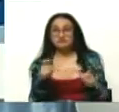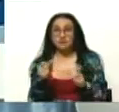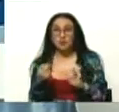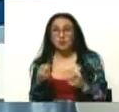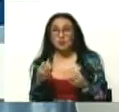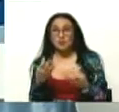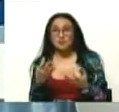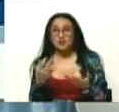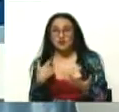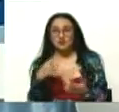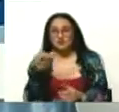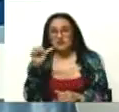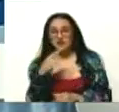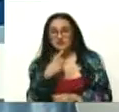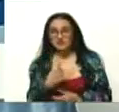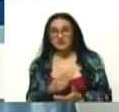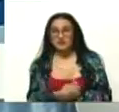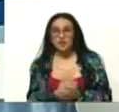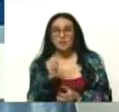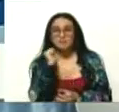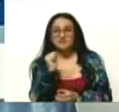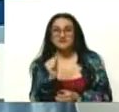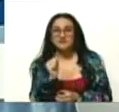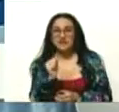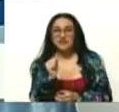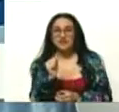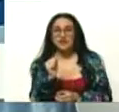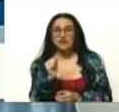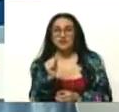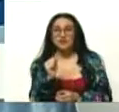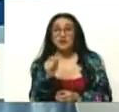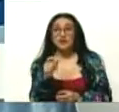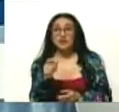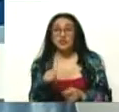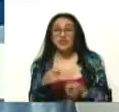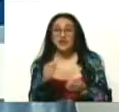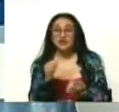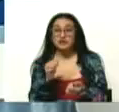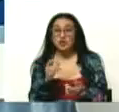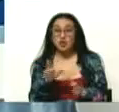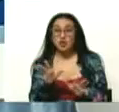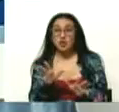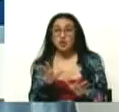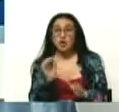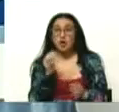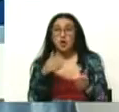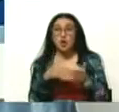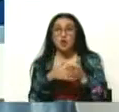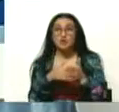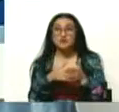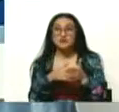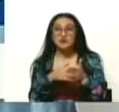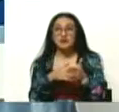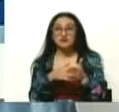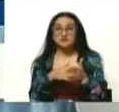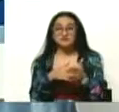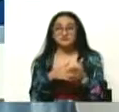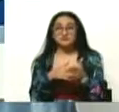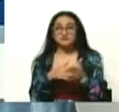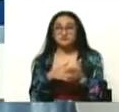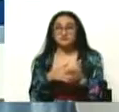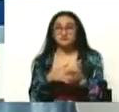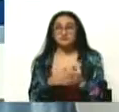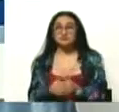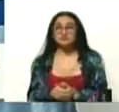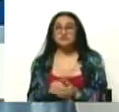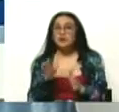aquí mencionando. O sea, homicidios que han ocurrido, que es un delito común, en contra, en este caso, supóngase usted, en